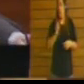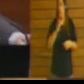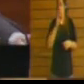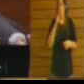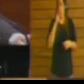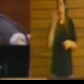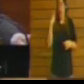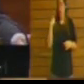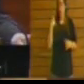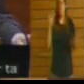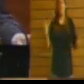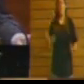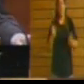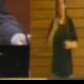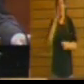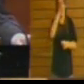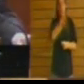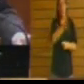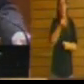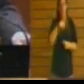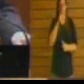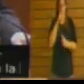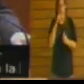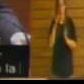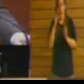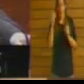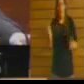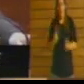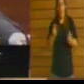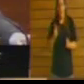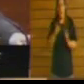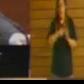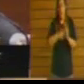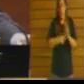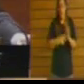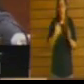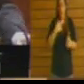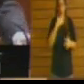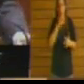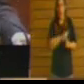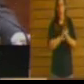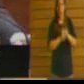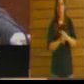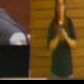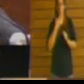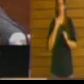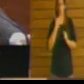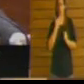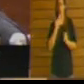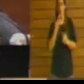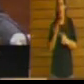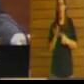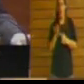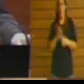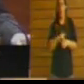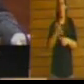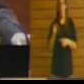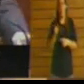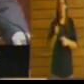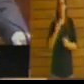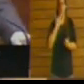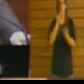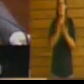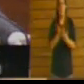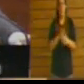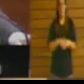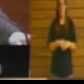anterior y esta campaña en algunas cuestiones en la normativa se han cambiado. Las dobles instancias se ha cambiado, los 25 alumnos se